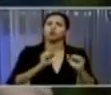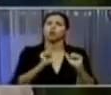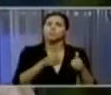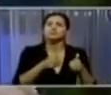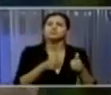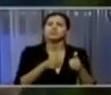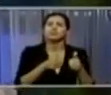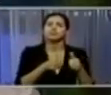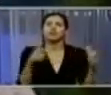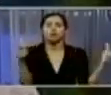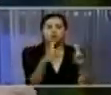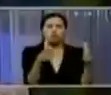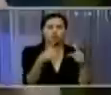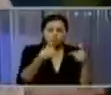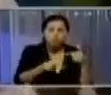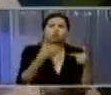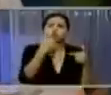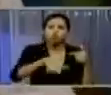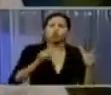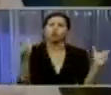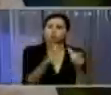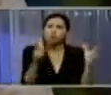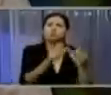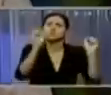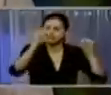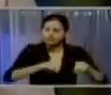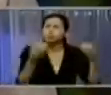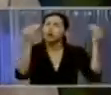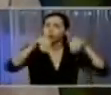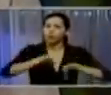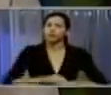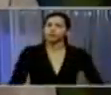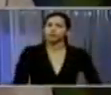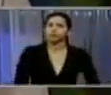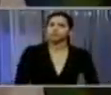conjunto de encuentros a alto nivel, estoy de acuerdo.